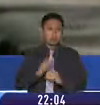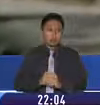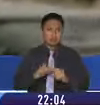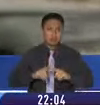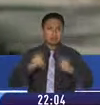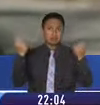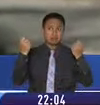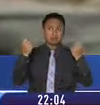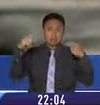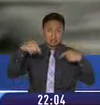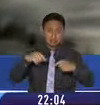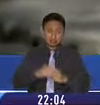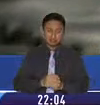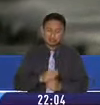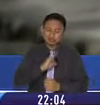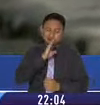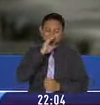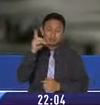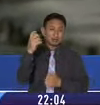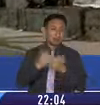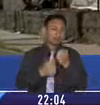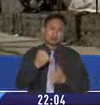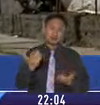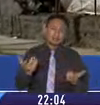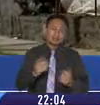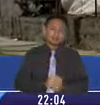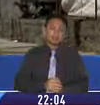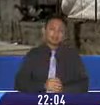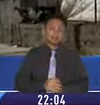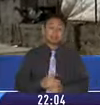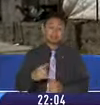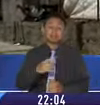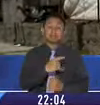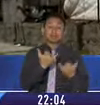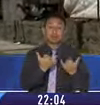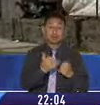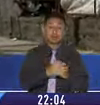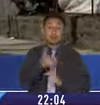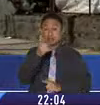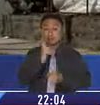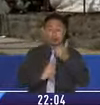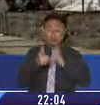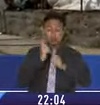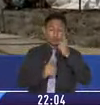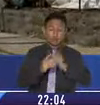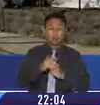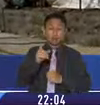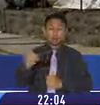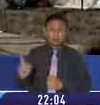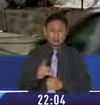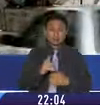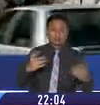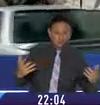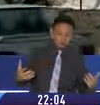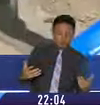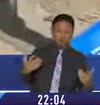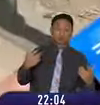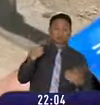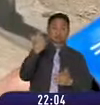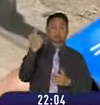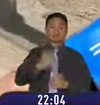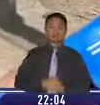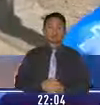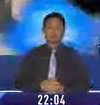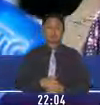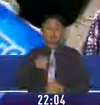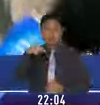fiestas y amanecida siempre terminan con novedades al parecer al son de licor sale a relucir la verdadera personalidad de muchos que hay